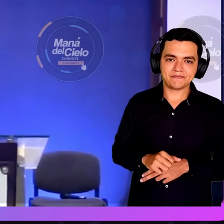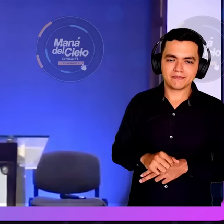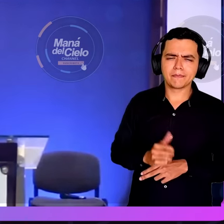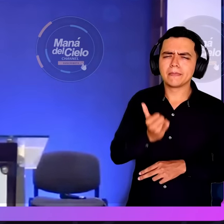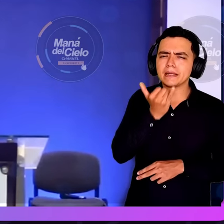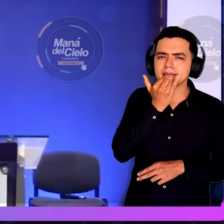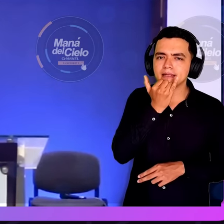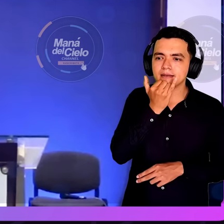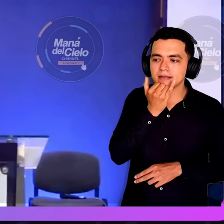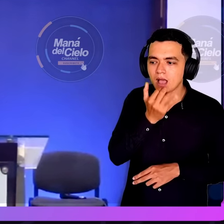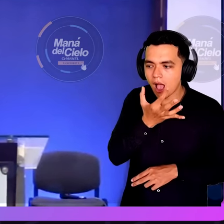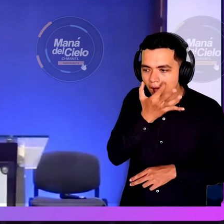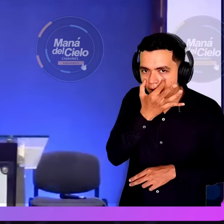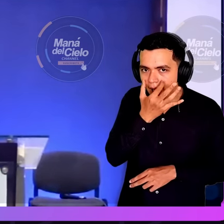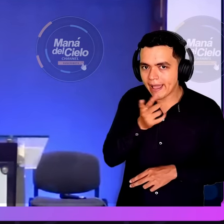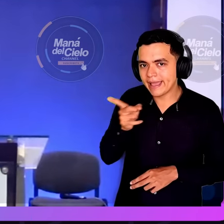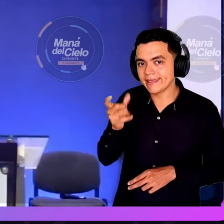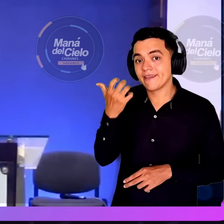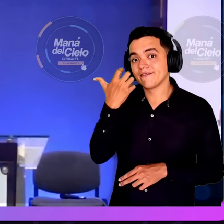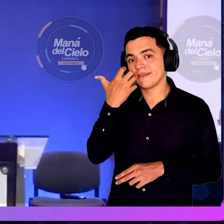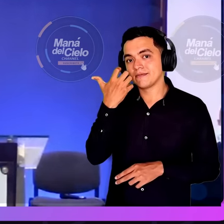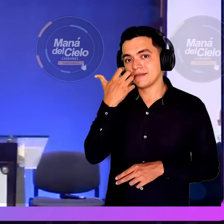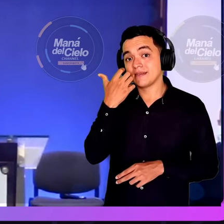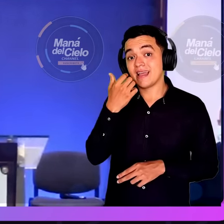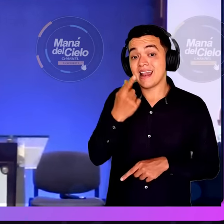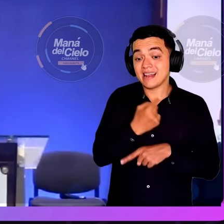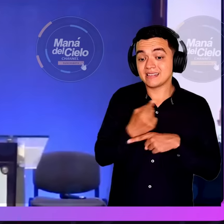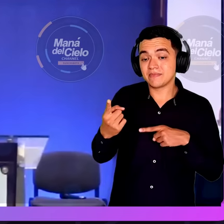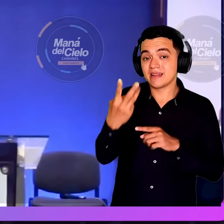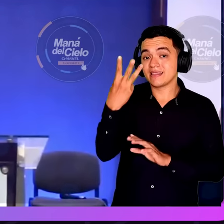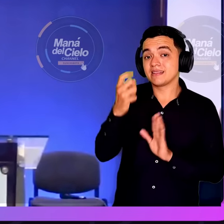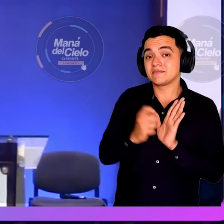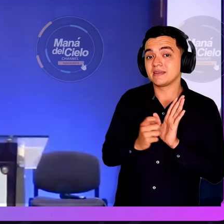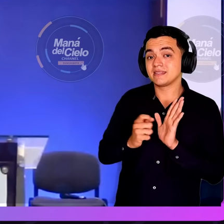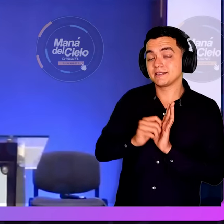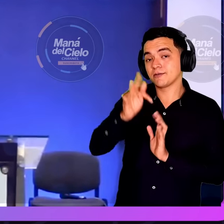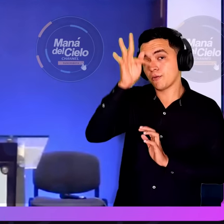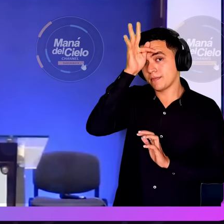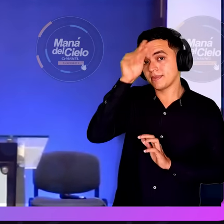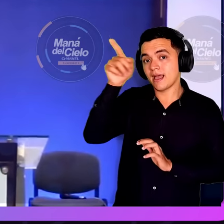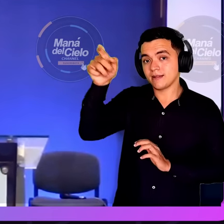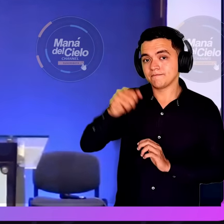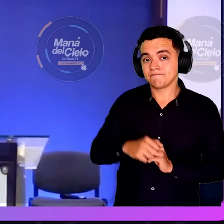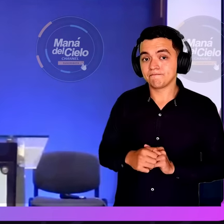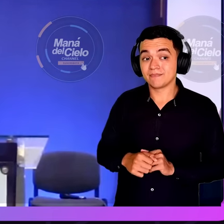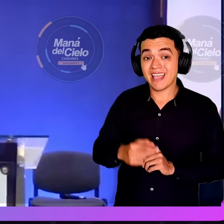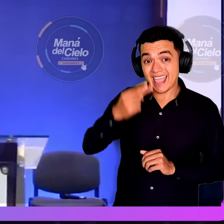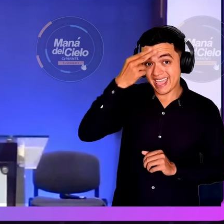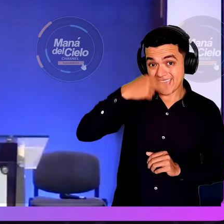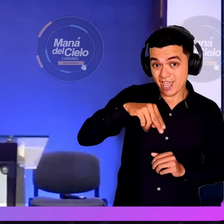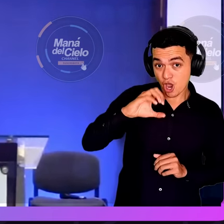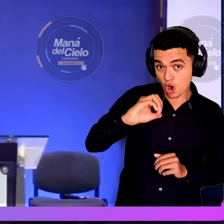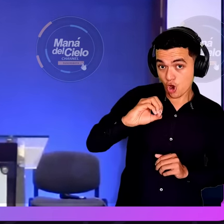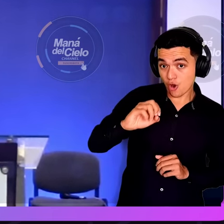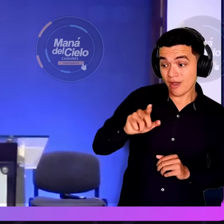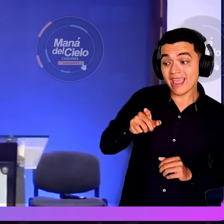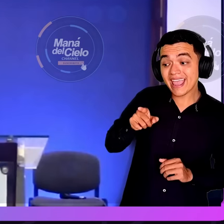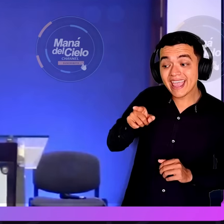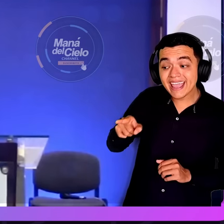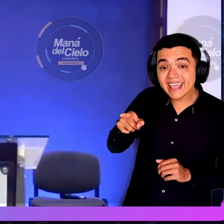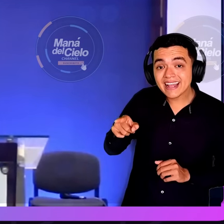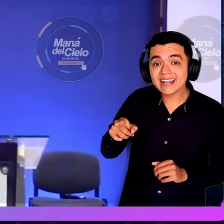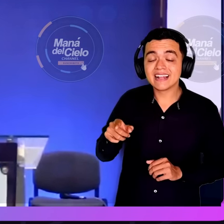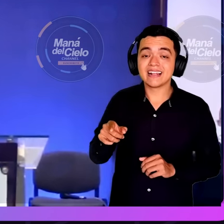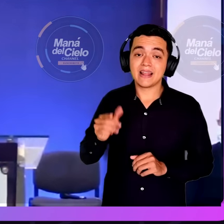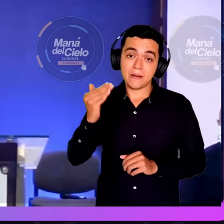de Jesús, enamorada de Jesús, enamorada, enamorada de Jesús, enamorada